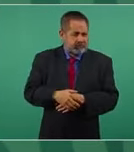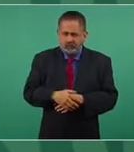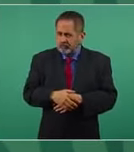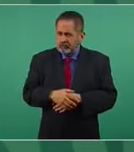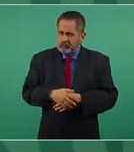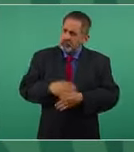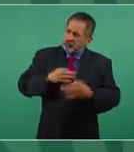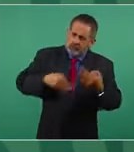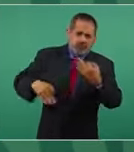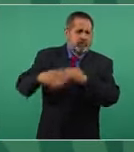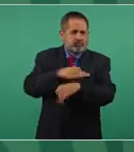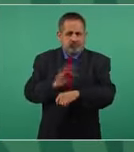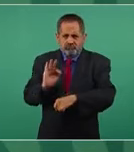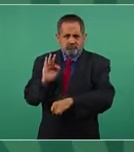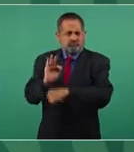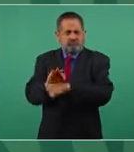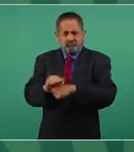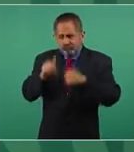Y